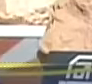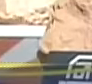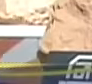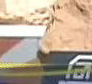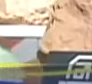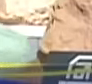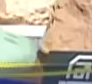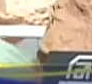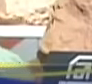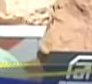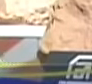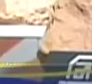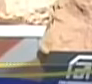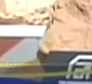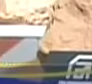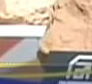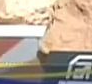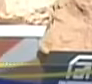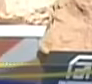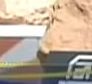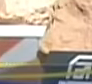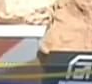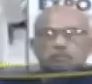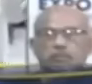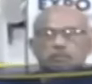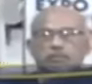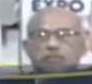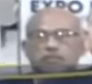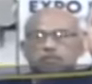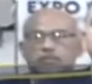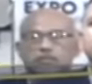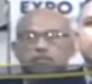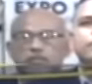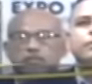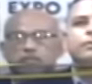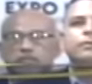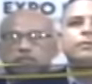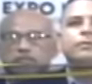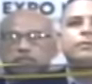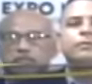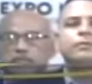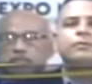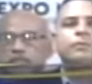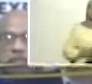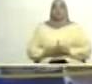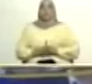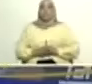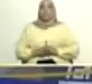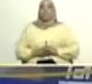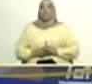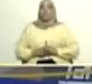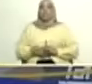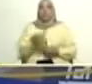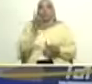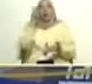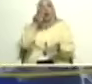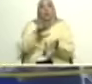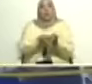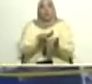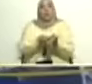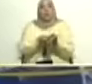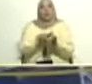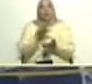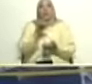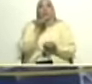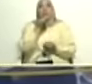debatir quién es el autor. ¿Qué R's tienen ustedes? Pero las tres R's nuestras, la primera es recuperación del poder adquisitivo de nuestra gente, que coincidimos. Aprobada. La